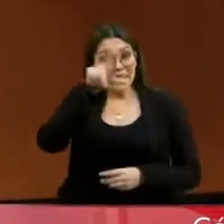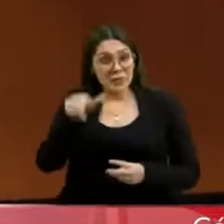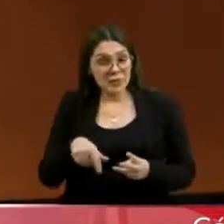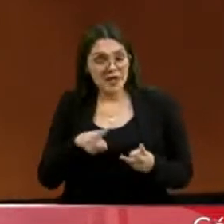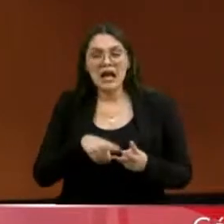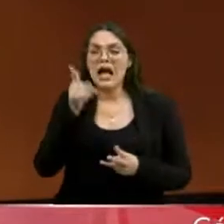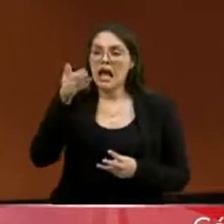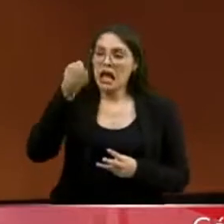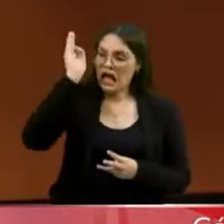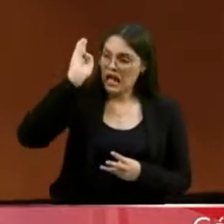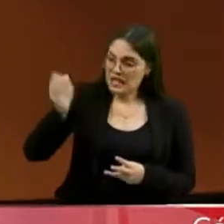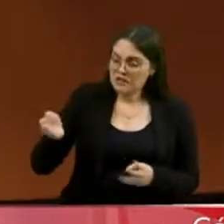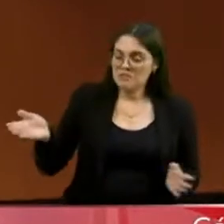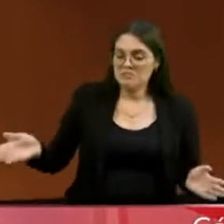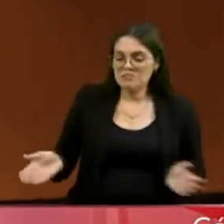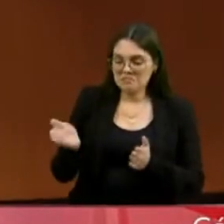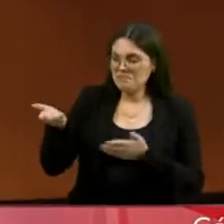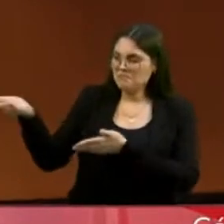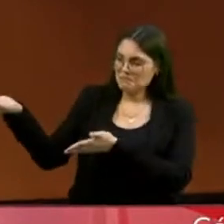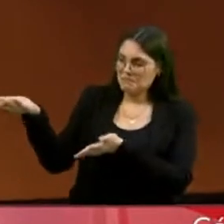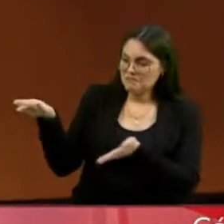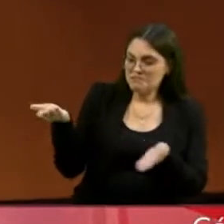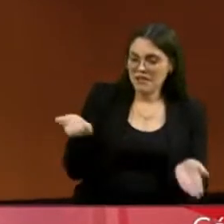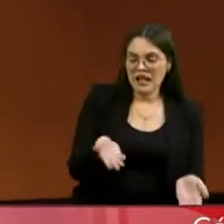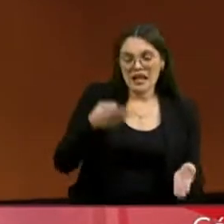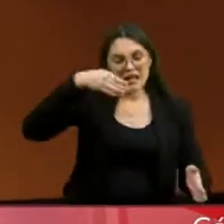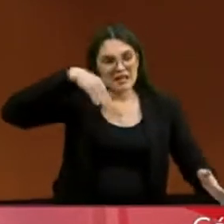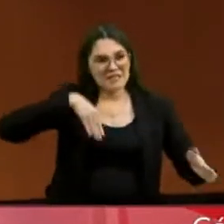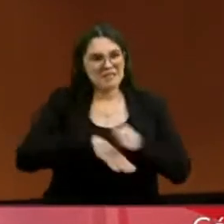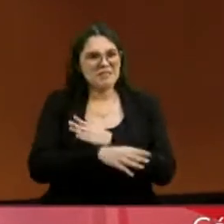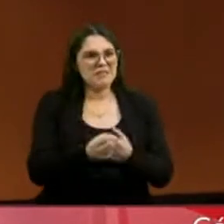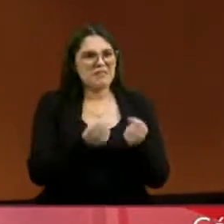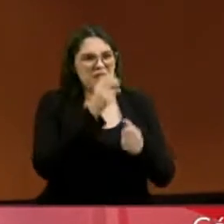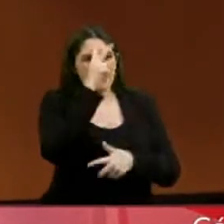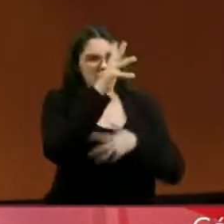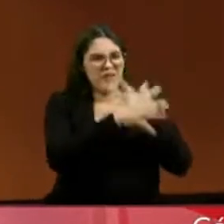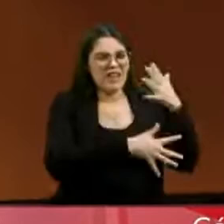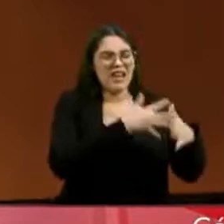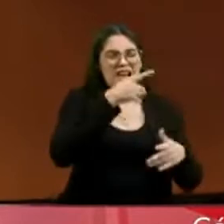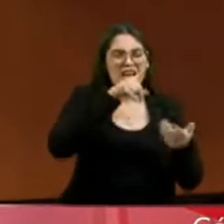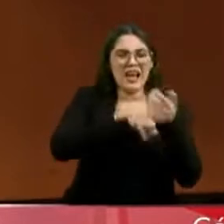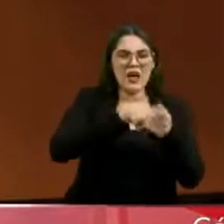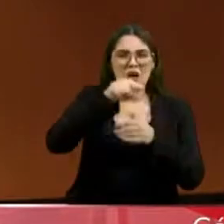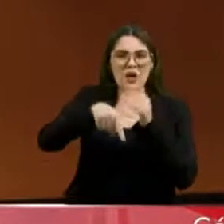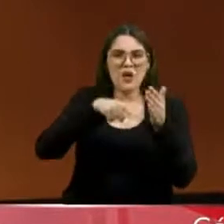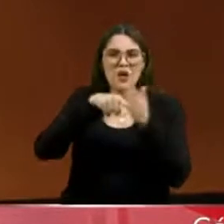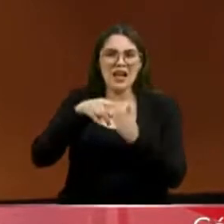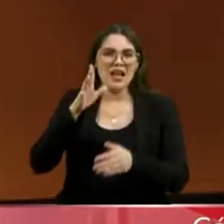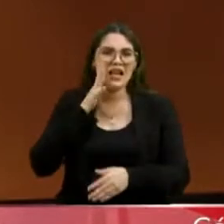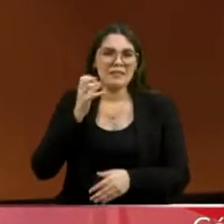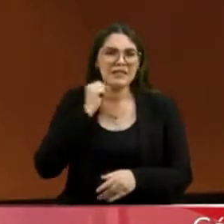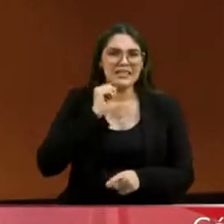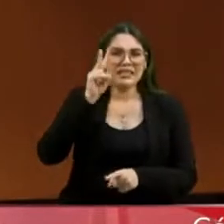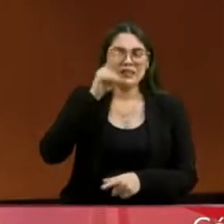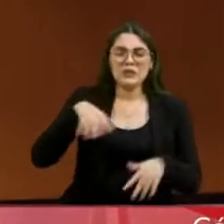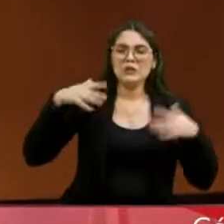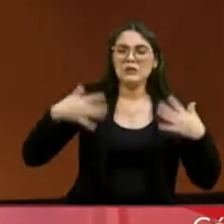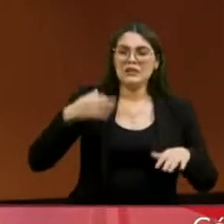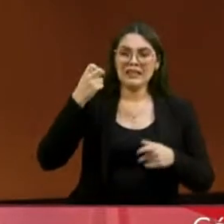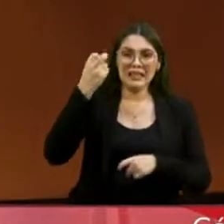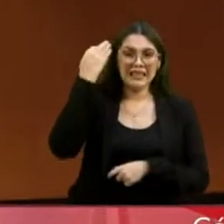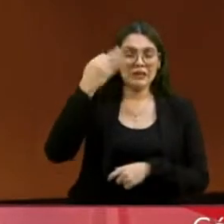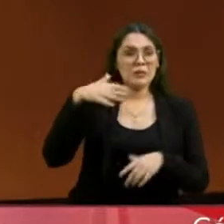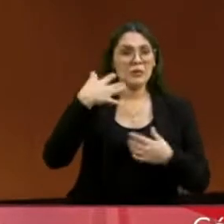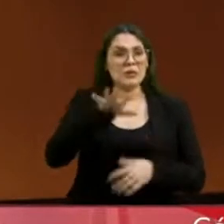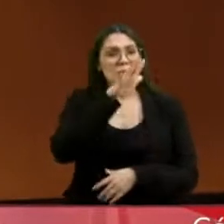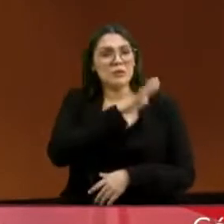y promovieron el asalto violento a la sede de la Cámara de Senadores en un hecho sin precedente de